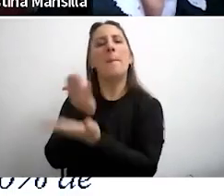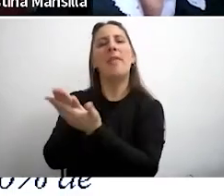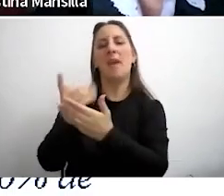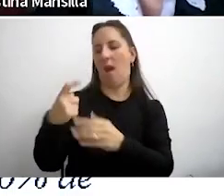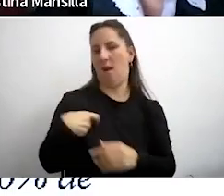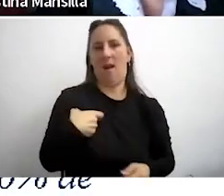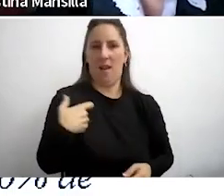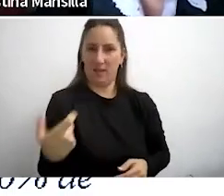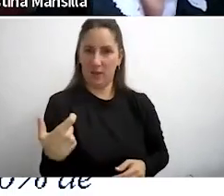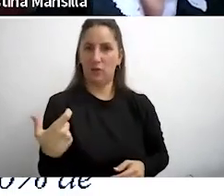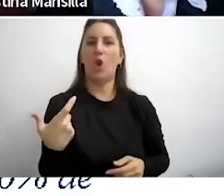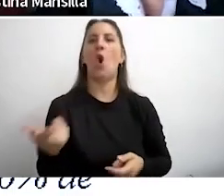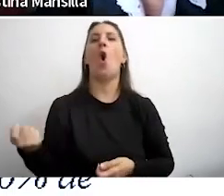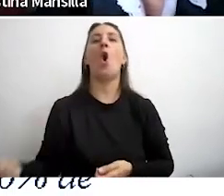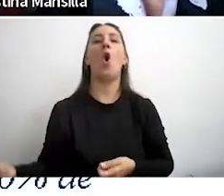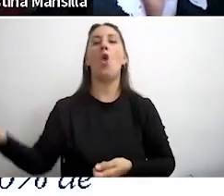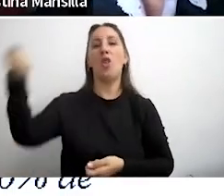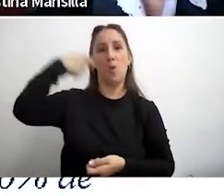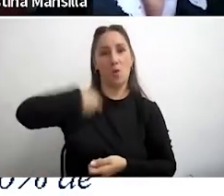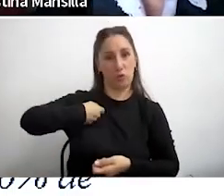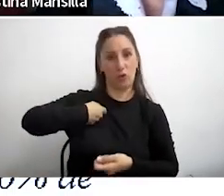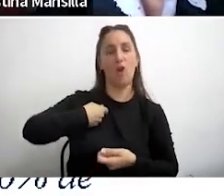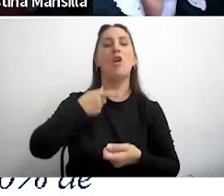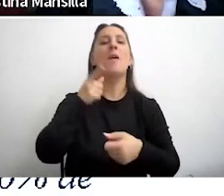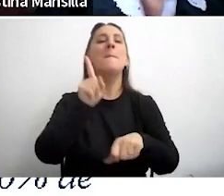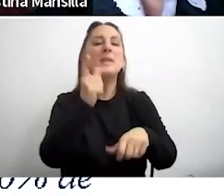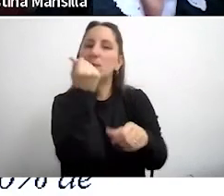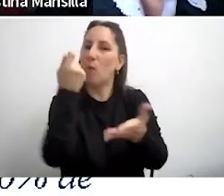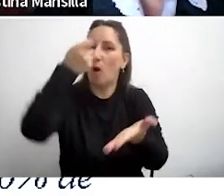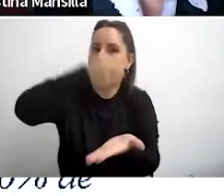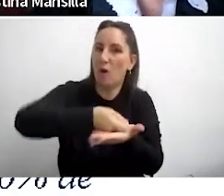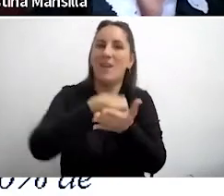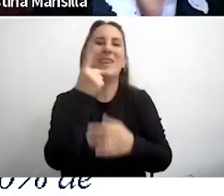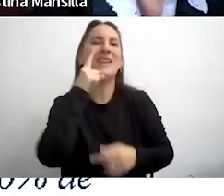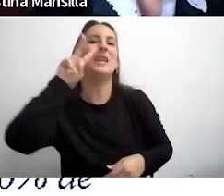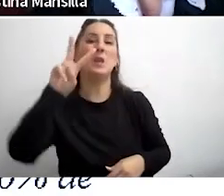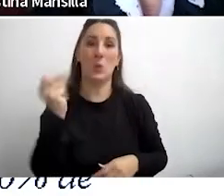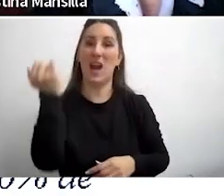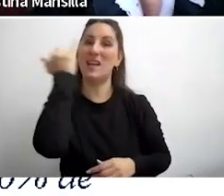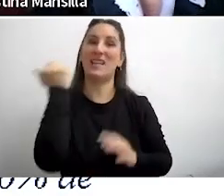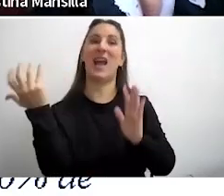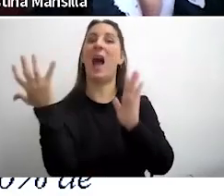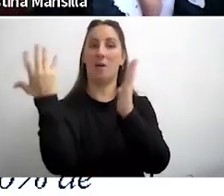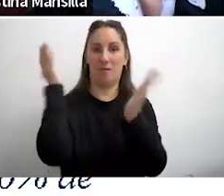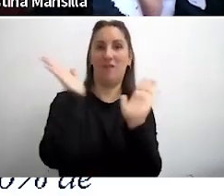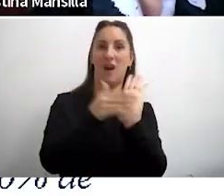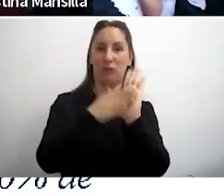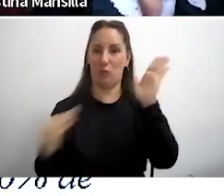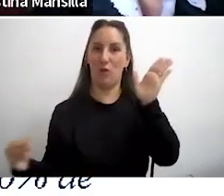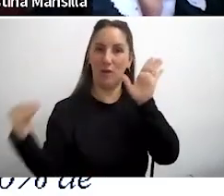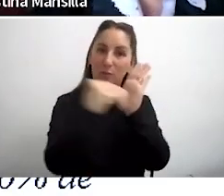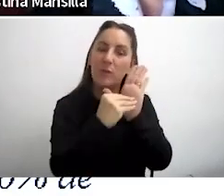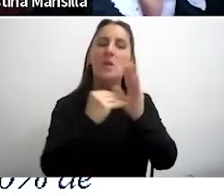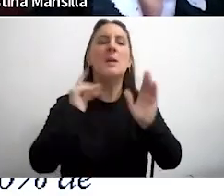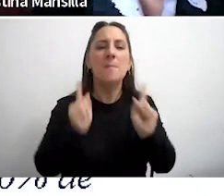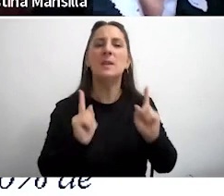acreditación, devolución o transferencia de los importes correspondientes al IVA que les haya sido facturado, siguiendo el procedimiento